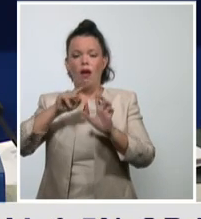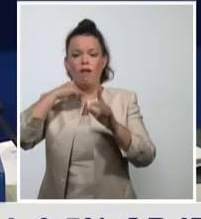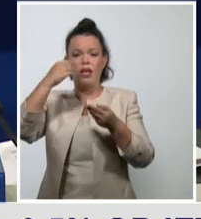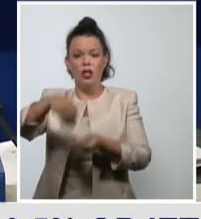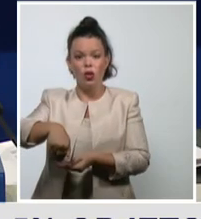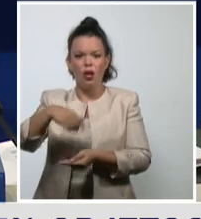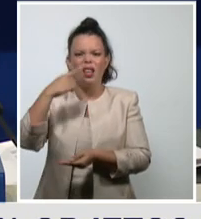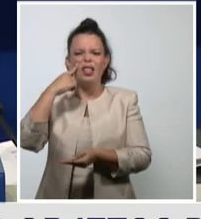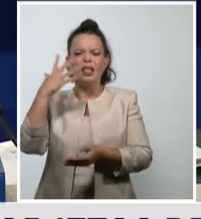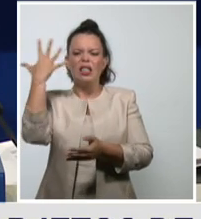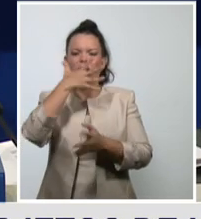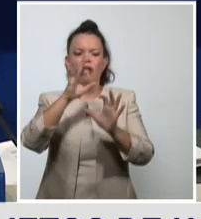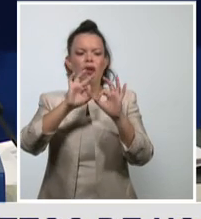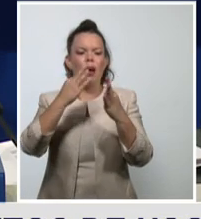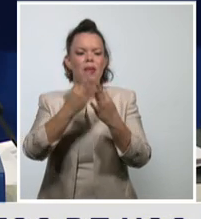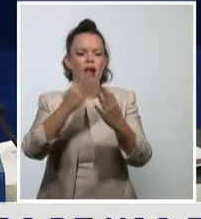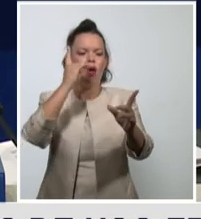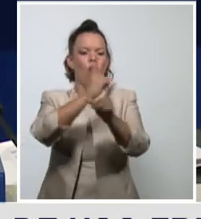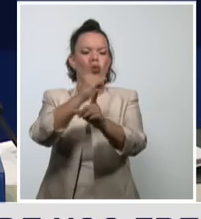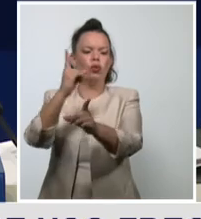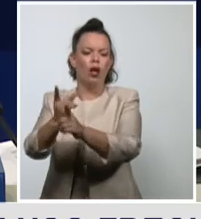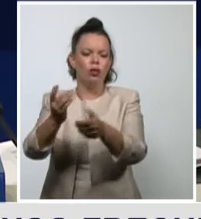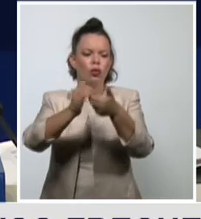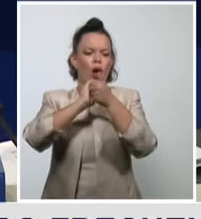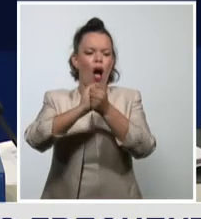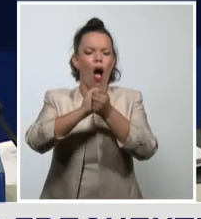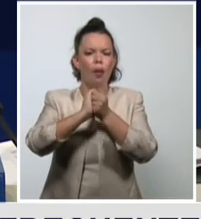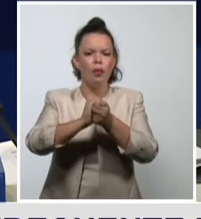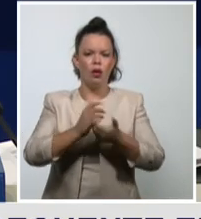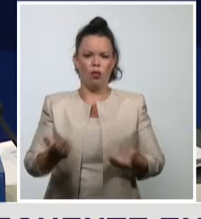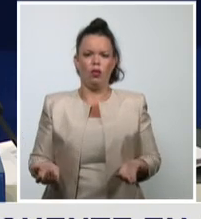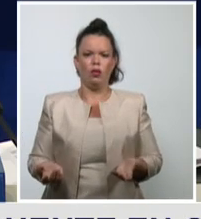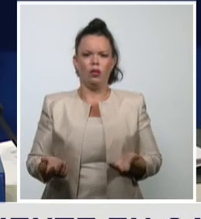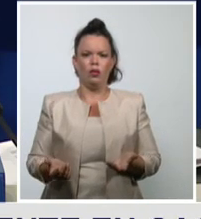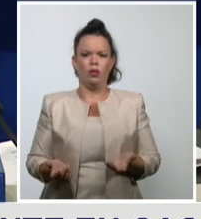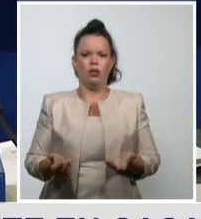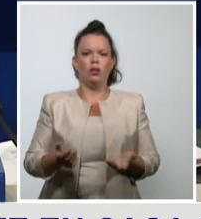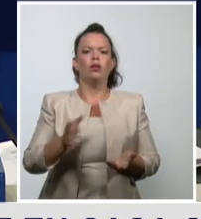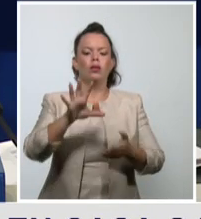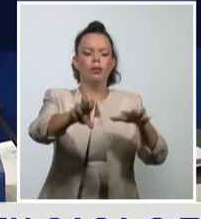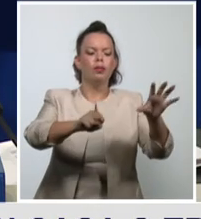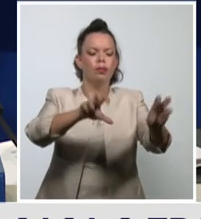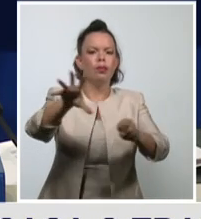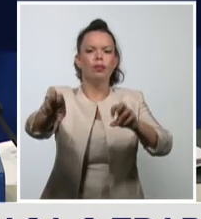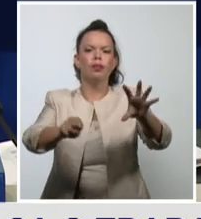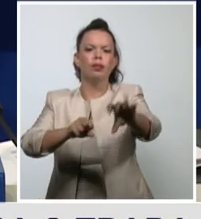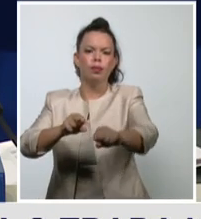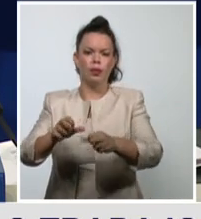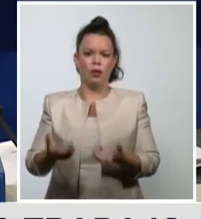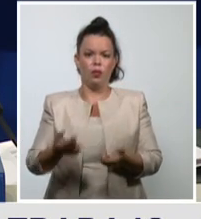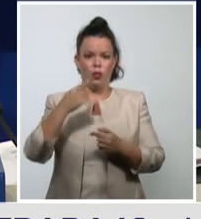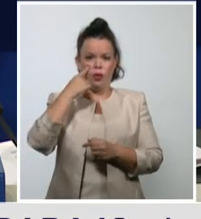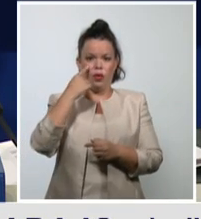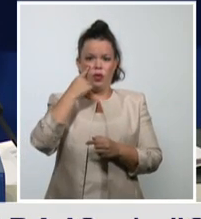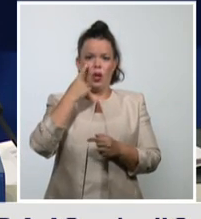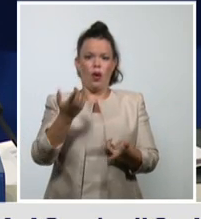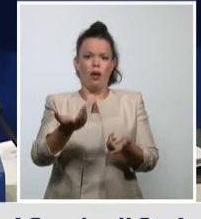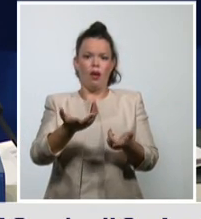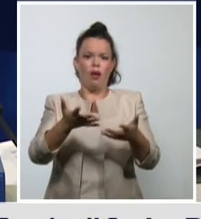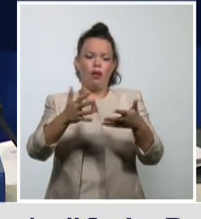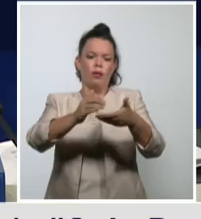casos confirmados que cuando son contactos de primer orden, que cuando tienen una relación estrecha con los